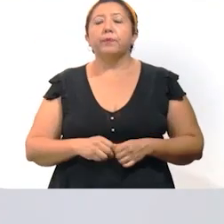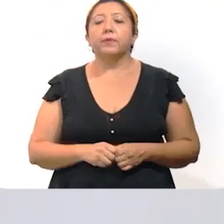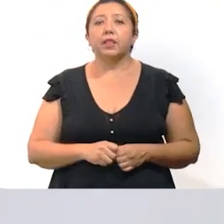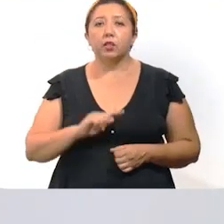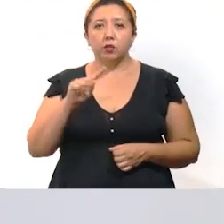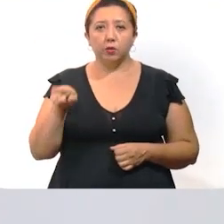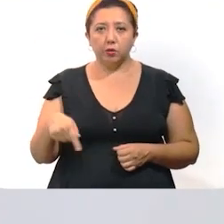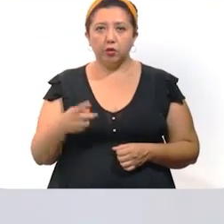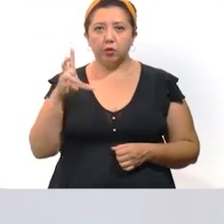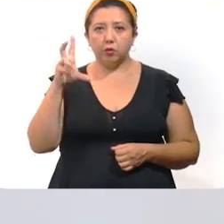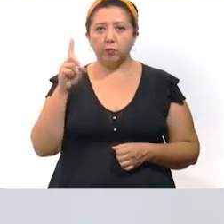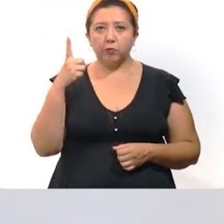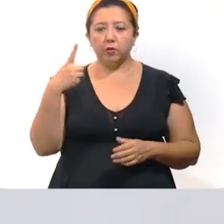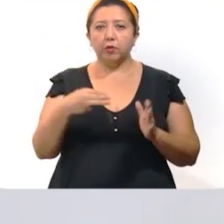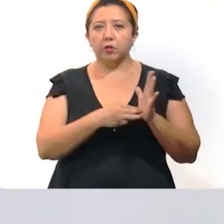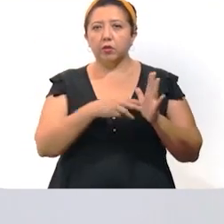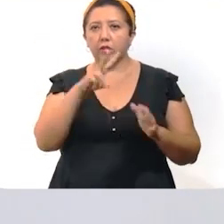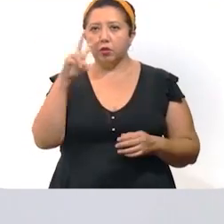registrados, que es